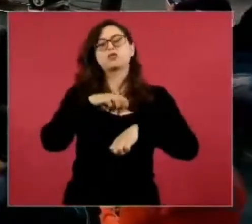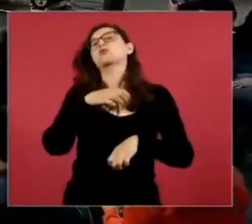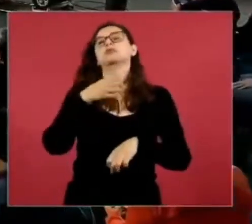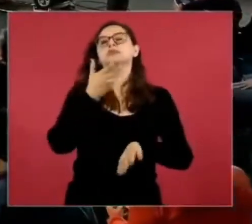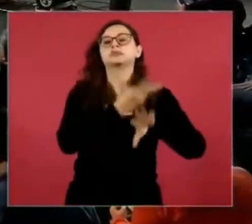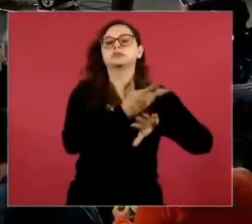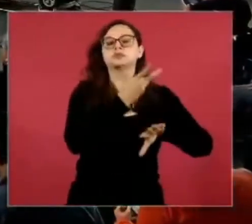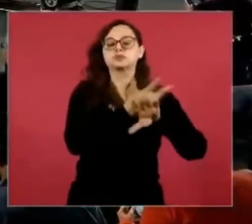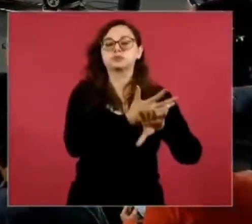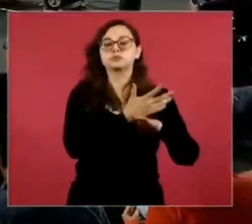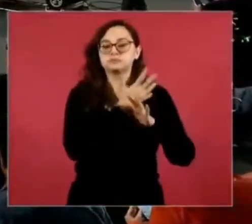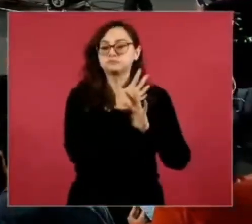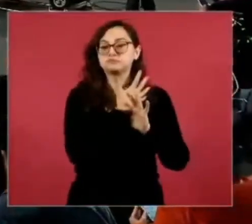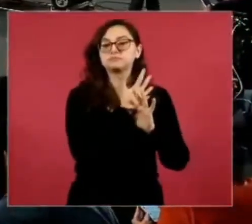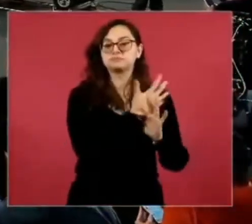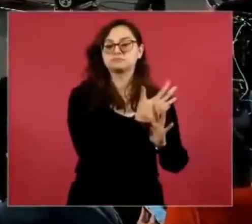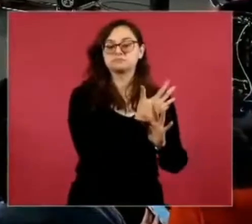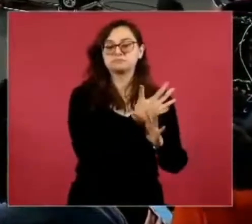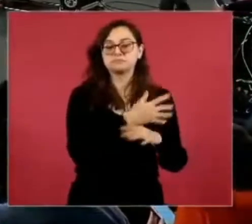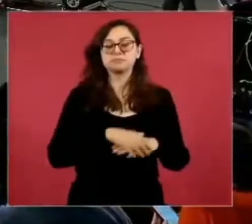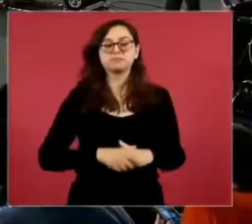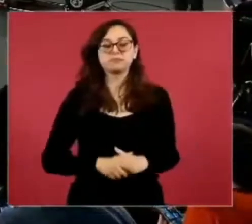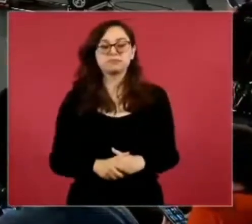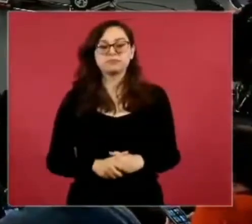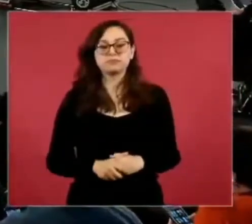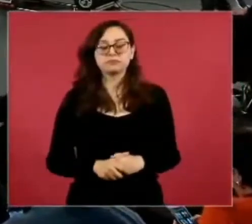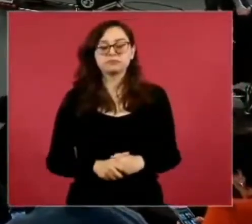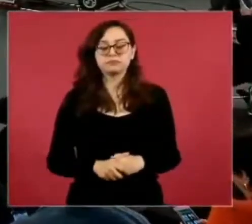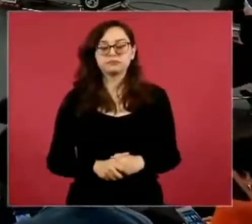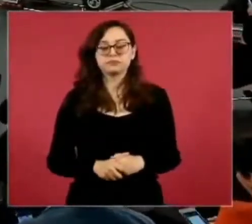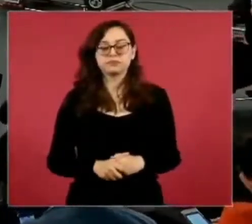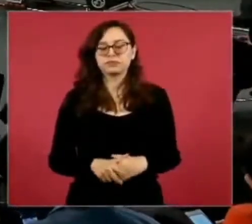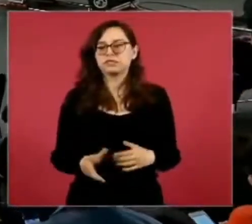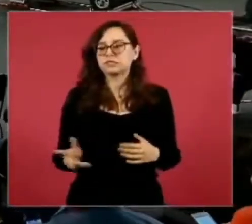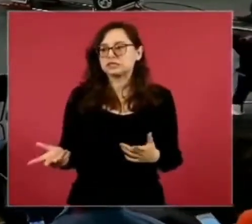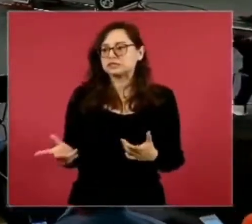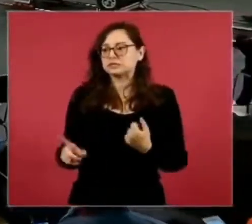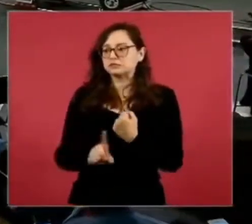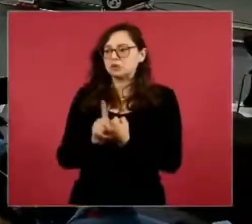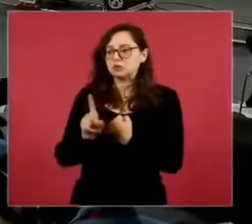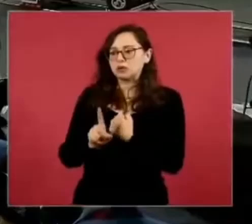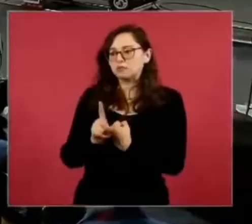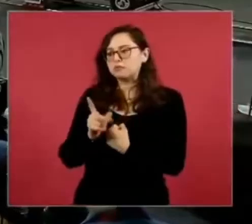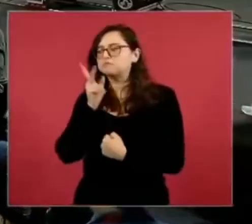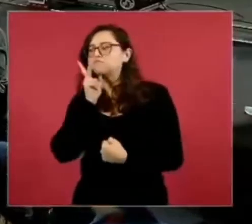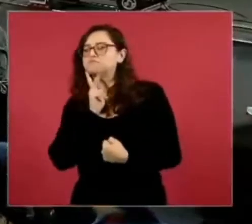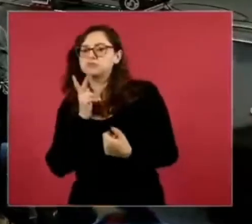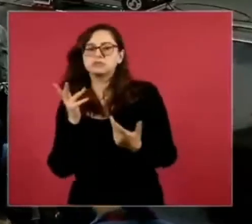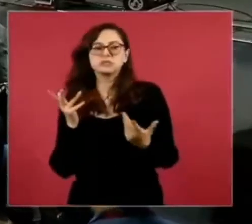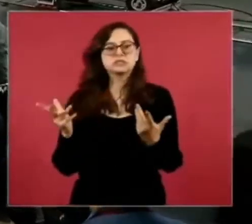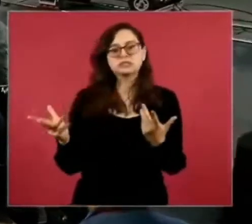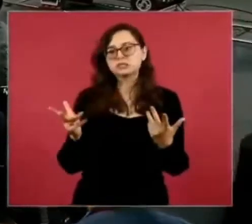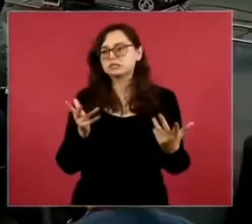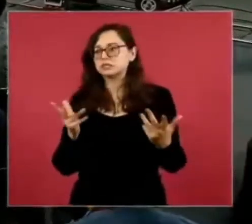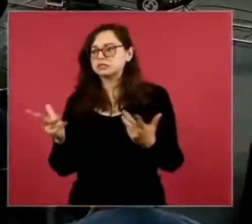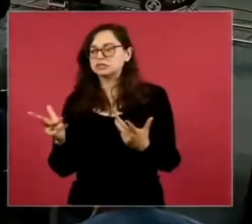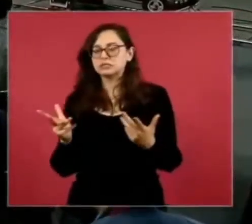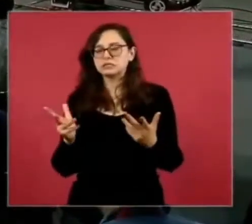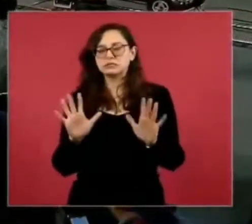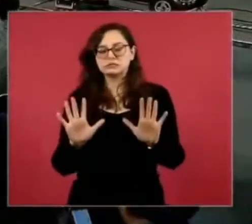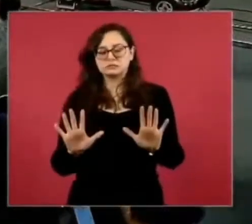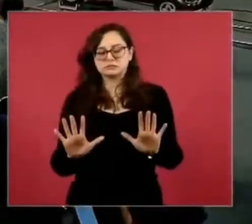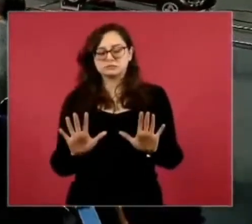Su postura acerca del conflicto petrolero se resume cuando sostiene que el presidente